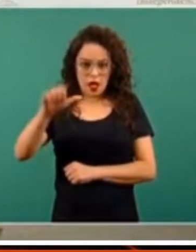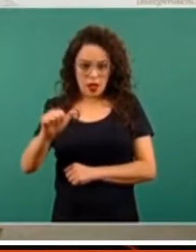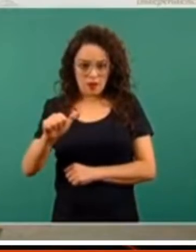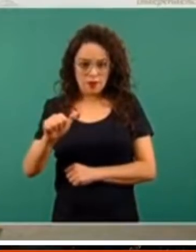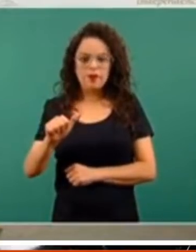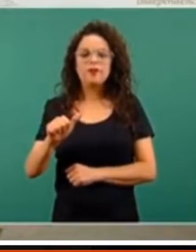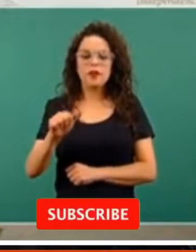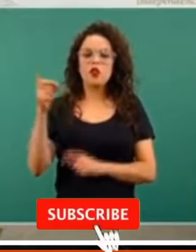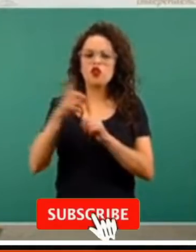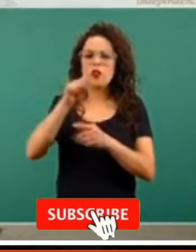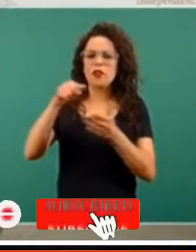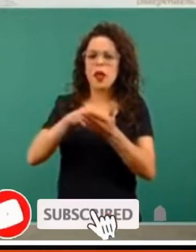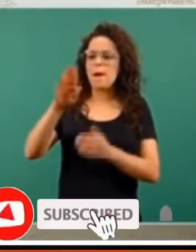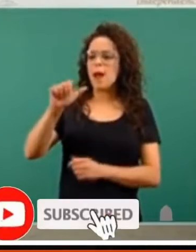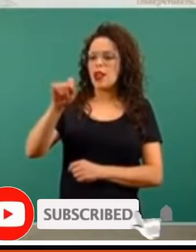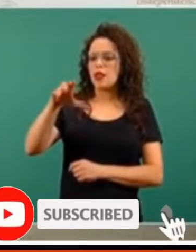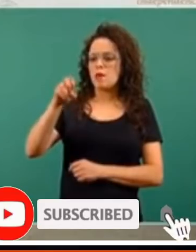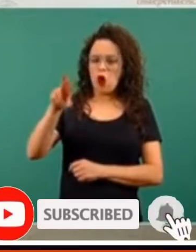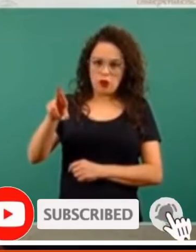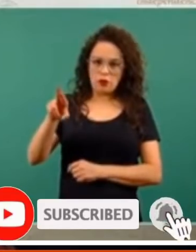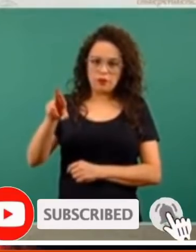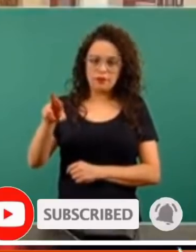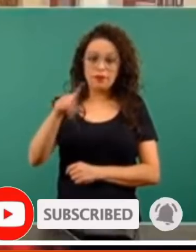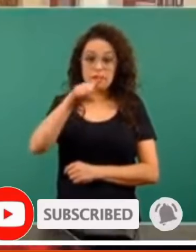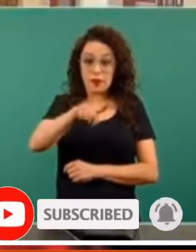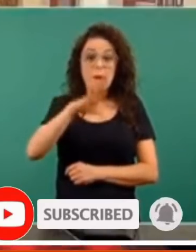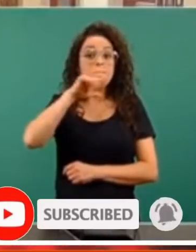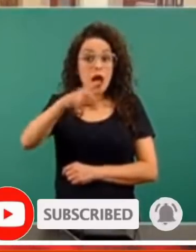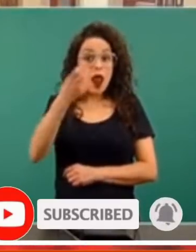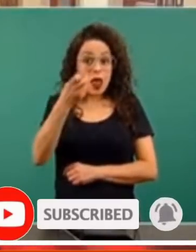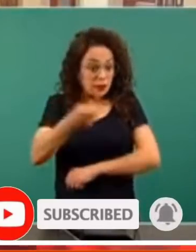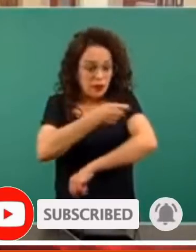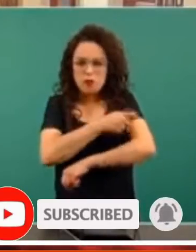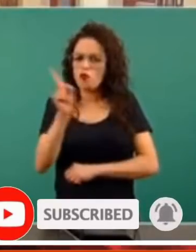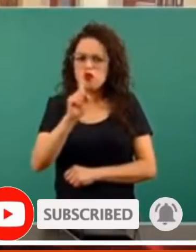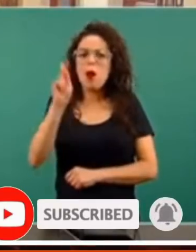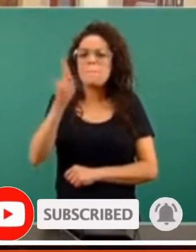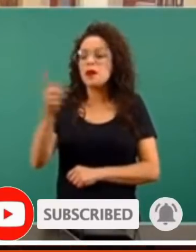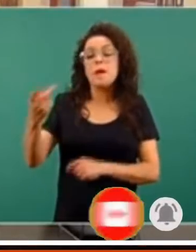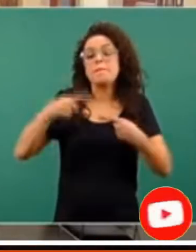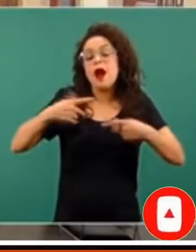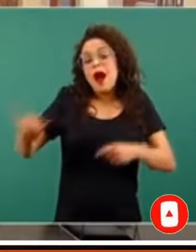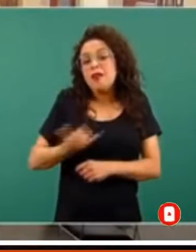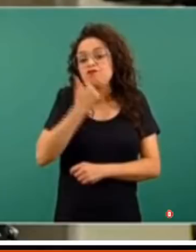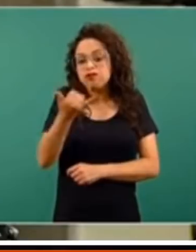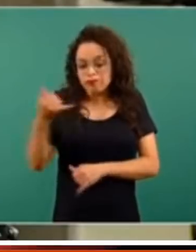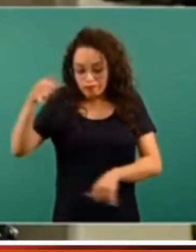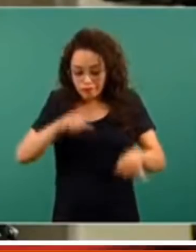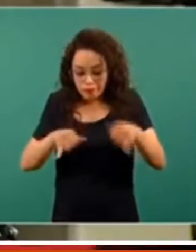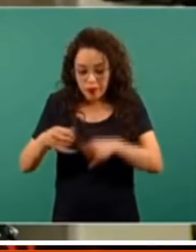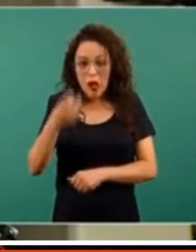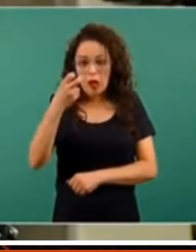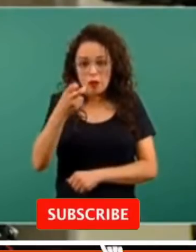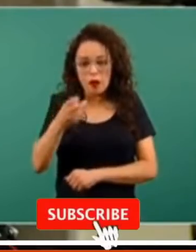la vacuna, sino por un error humano donde se combinaron ingredientes no adecuados y por ello se desecharon 15 millones de